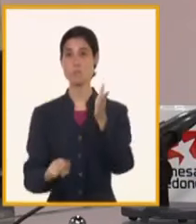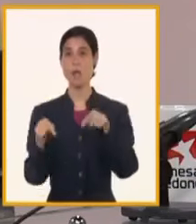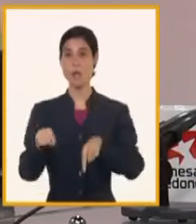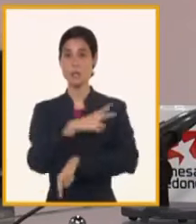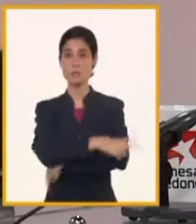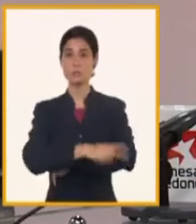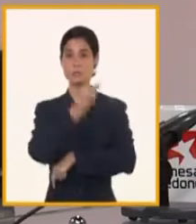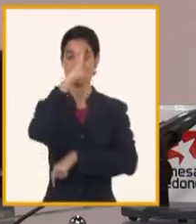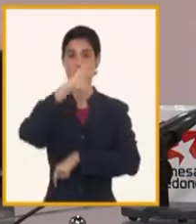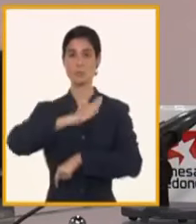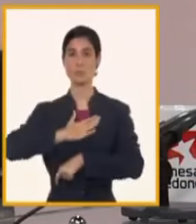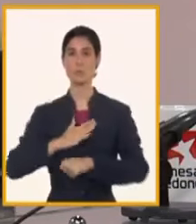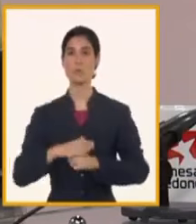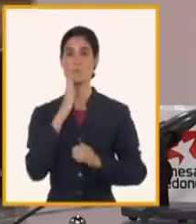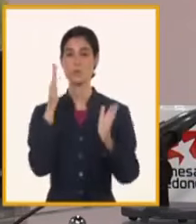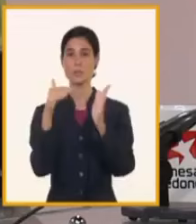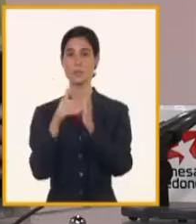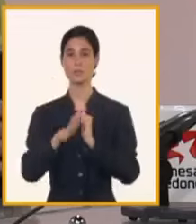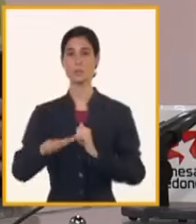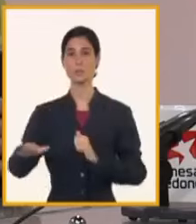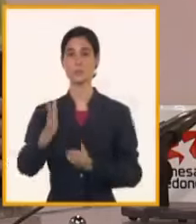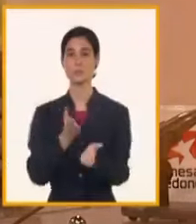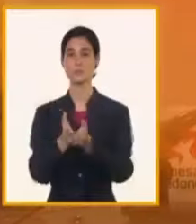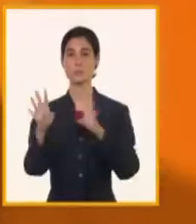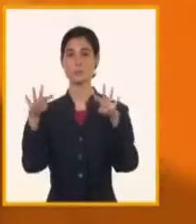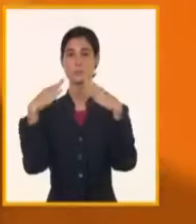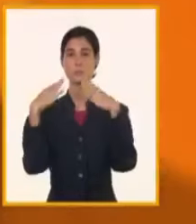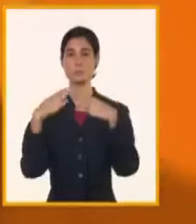energética Muy buenas tardes acompáñenos